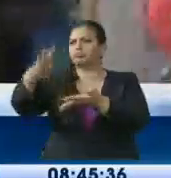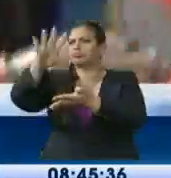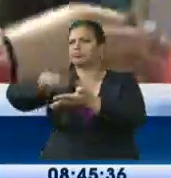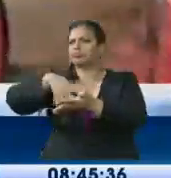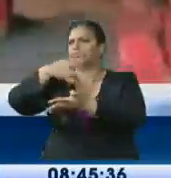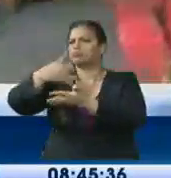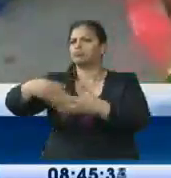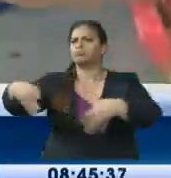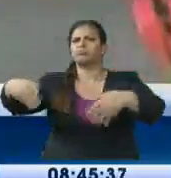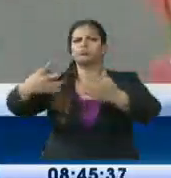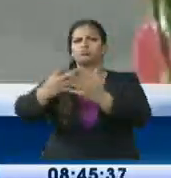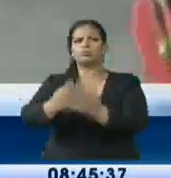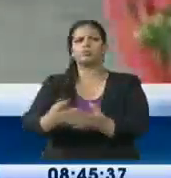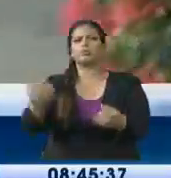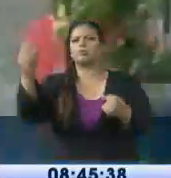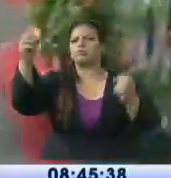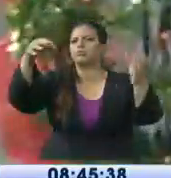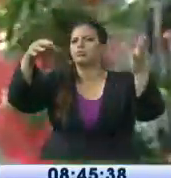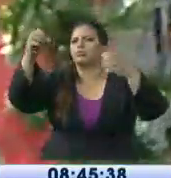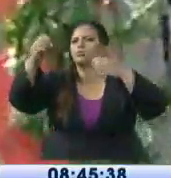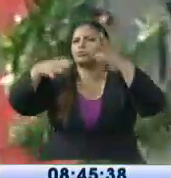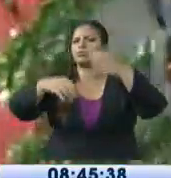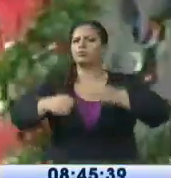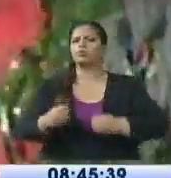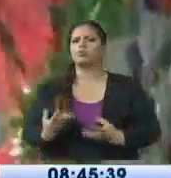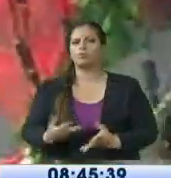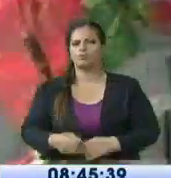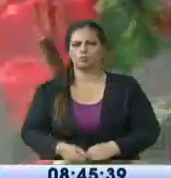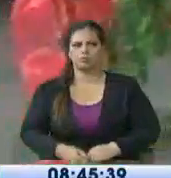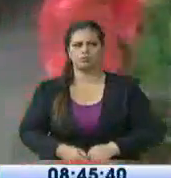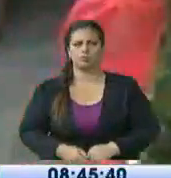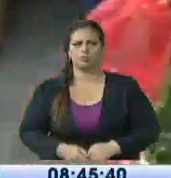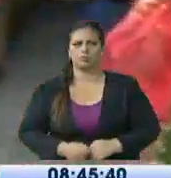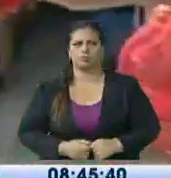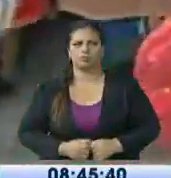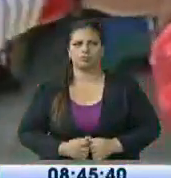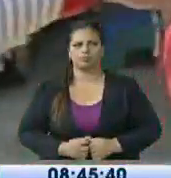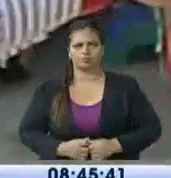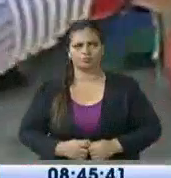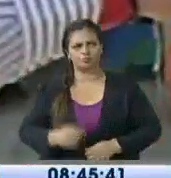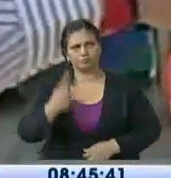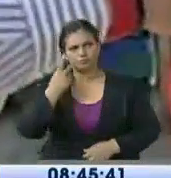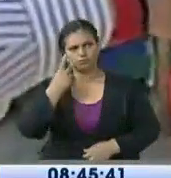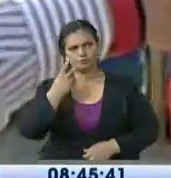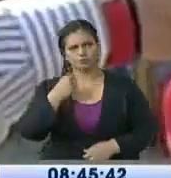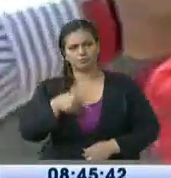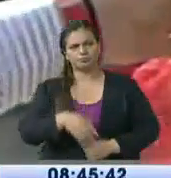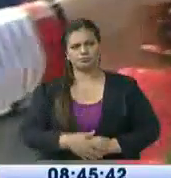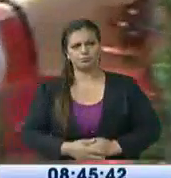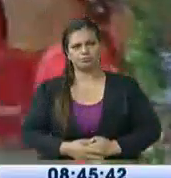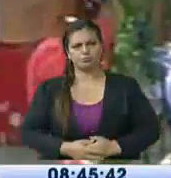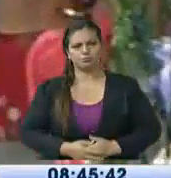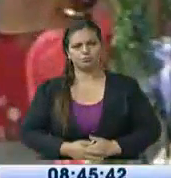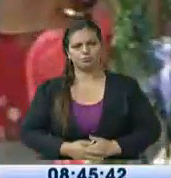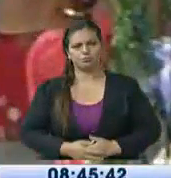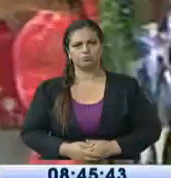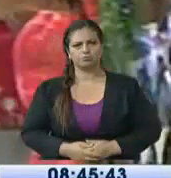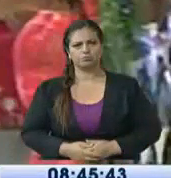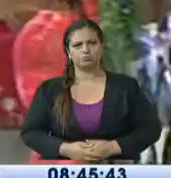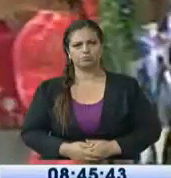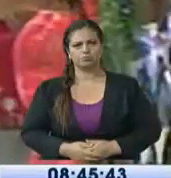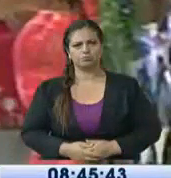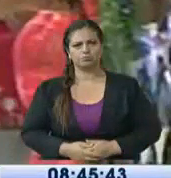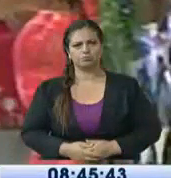en la tradicional, que son los foquitos ahí, y tenemos mallas en LED. Tenemos dos opciones para los clientes. ¿Esta es la tradicional, digamos? Es la tradicional. Es de 408 focos, le dejamos